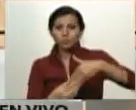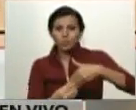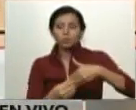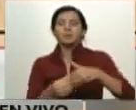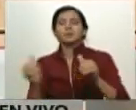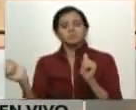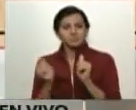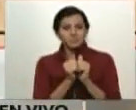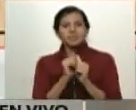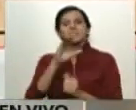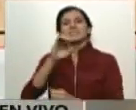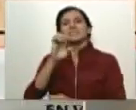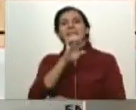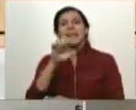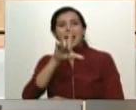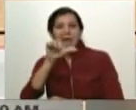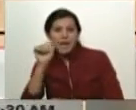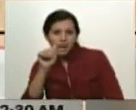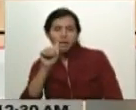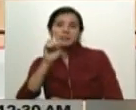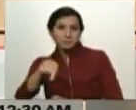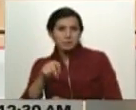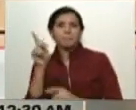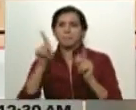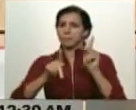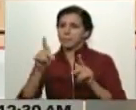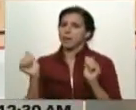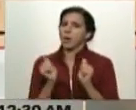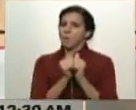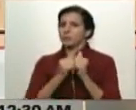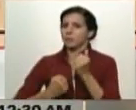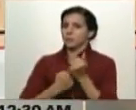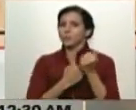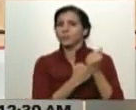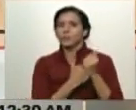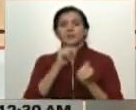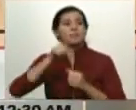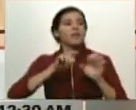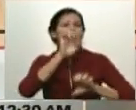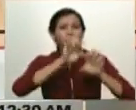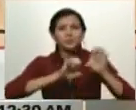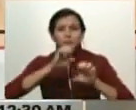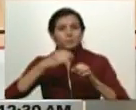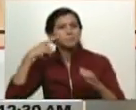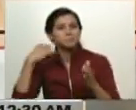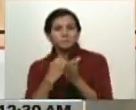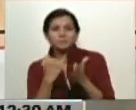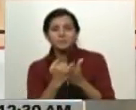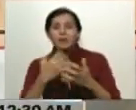a los acompañantes del CELA, que nos han estado con nosotros incluso en las auditorías